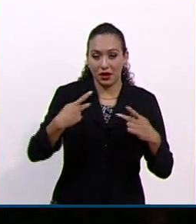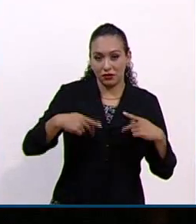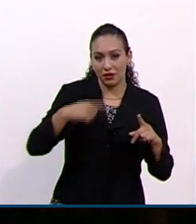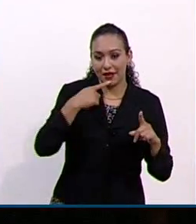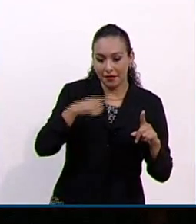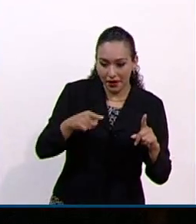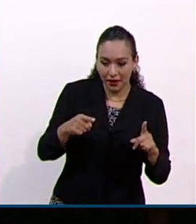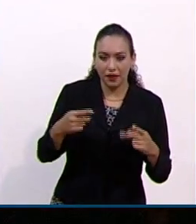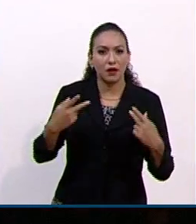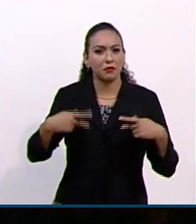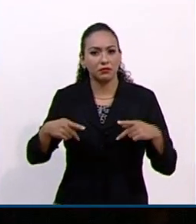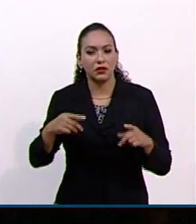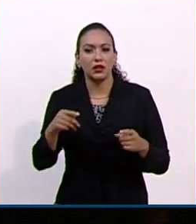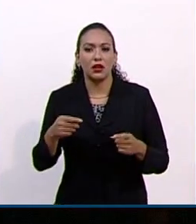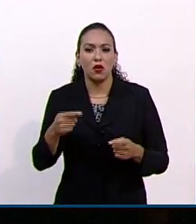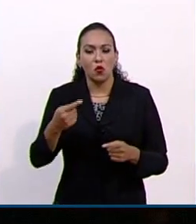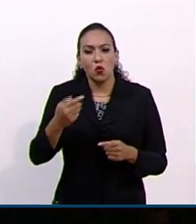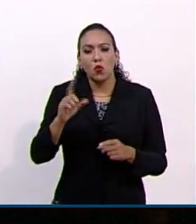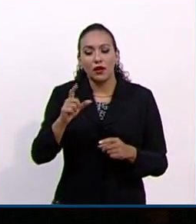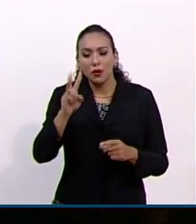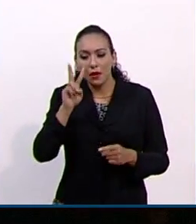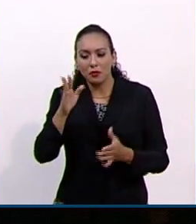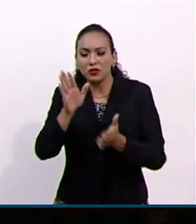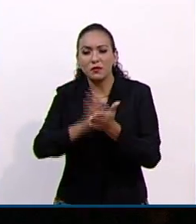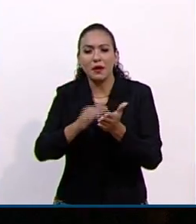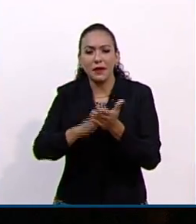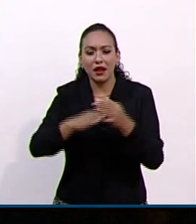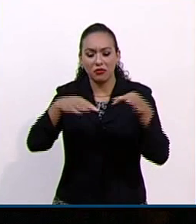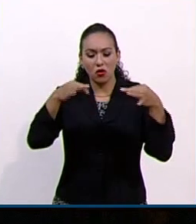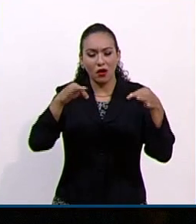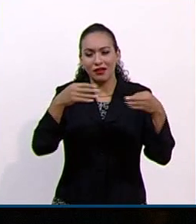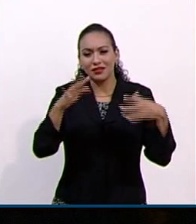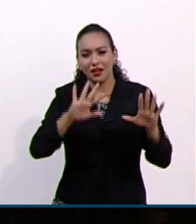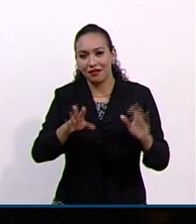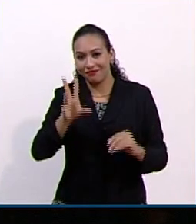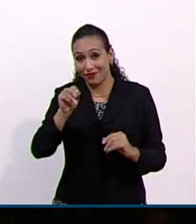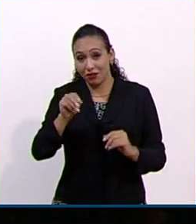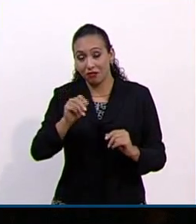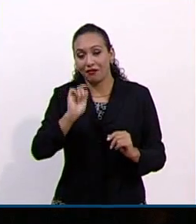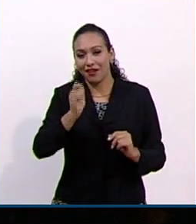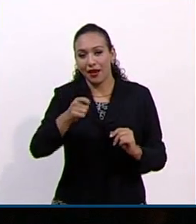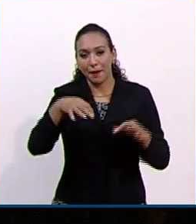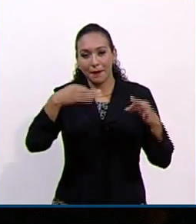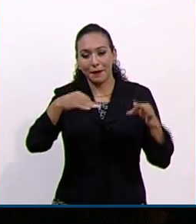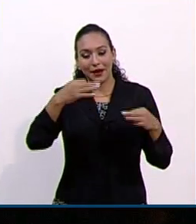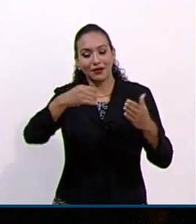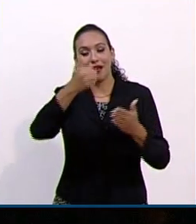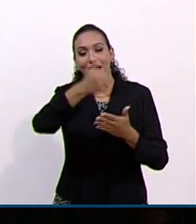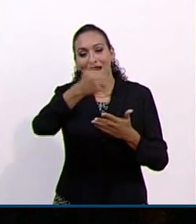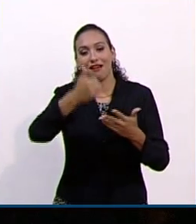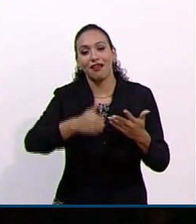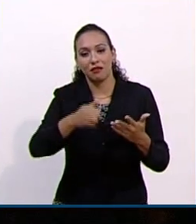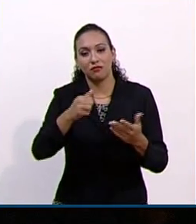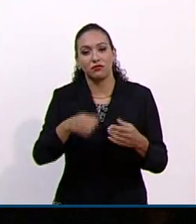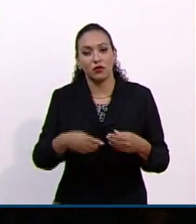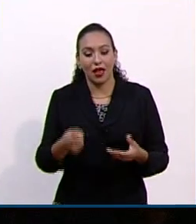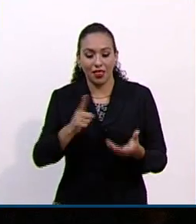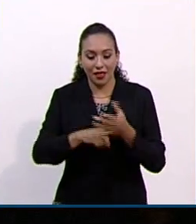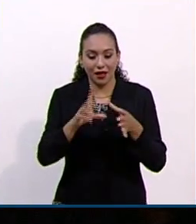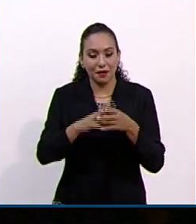Cada expediente no es un número, cada expediente es la expectativa de vida de una persona y se merece mi